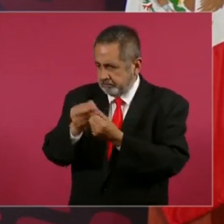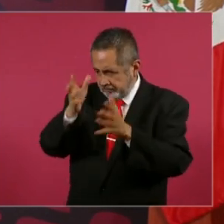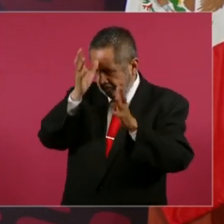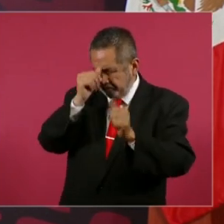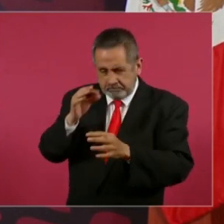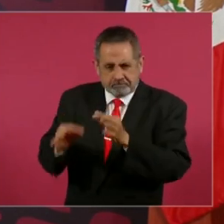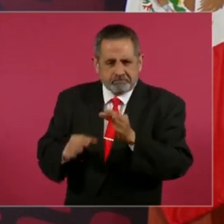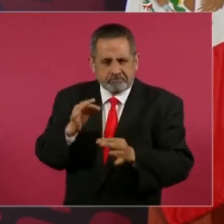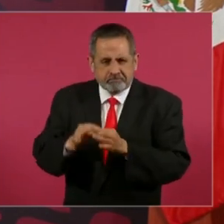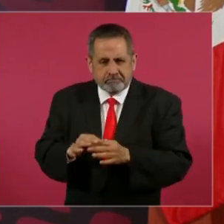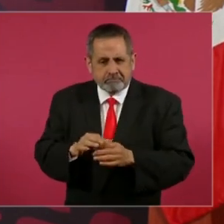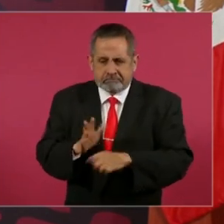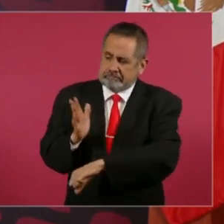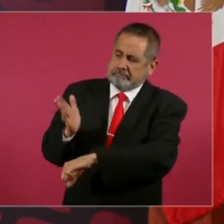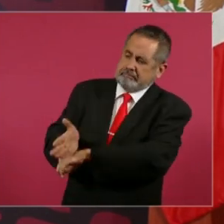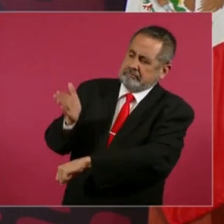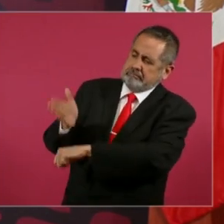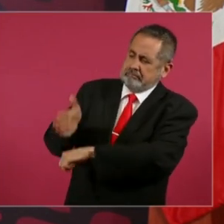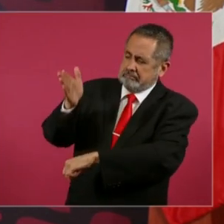¿Por qué sanciones?